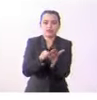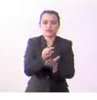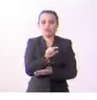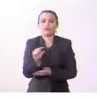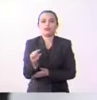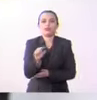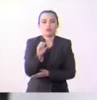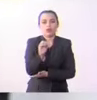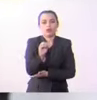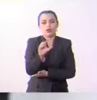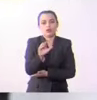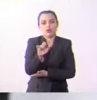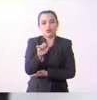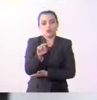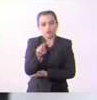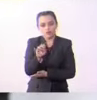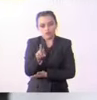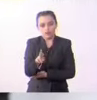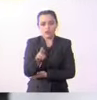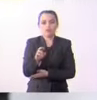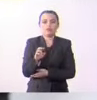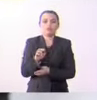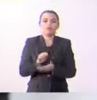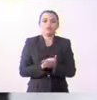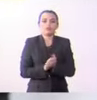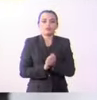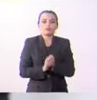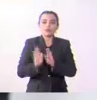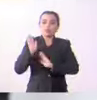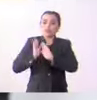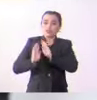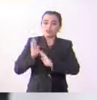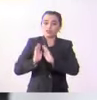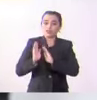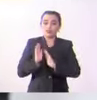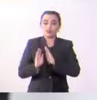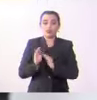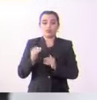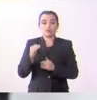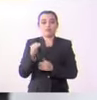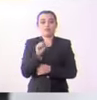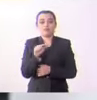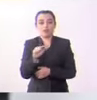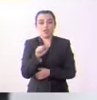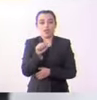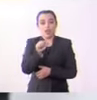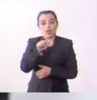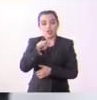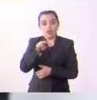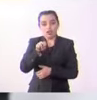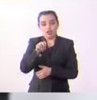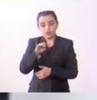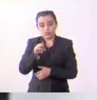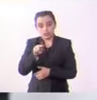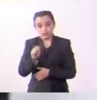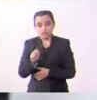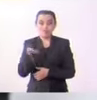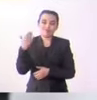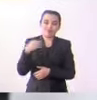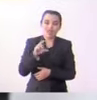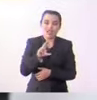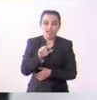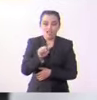dos ciudades, o aquel cuento de Almacén de Antigüedades. Este escritor, nacido en el siglo XIX, en la